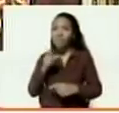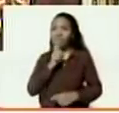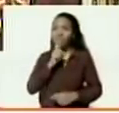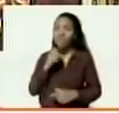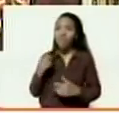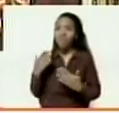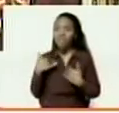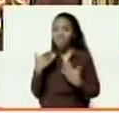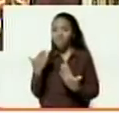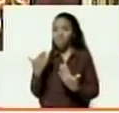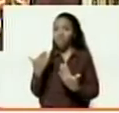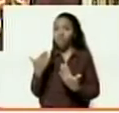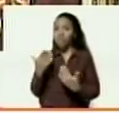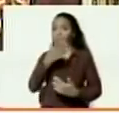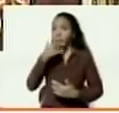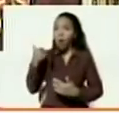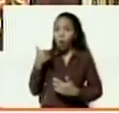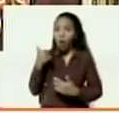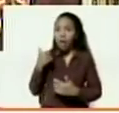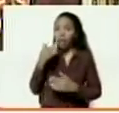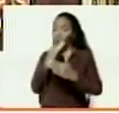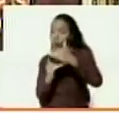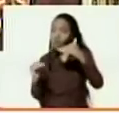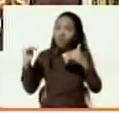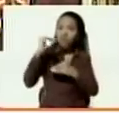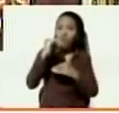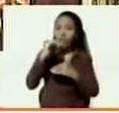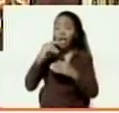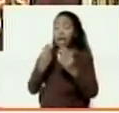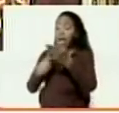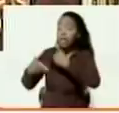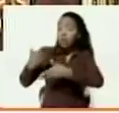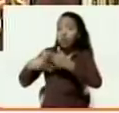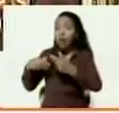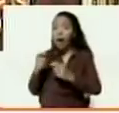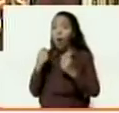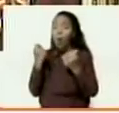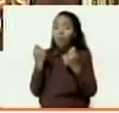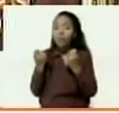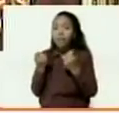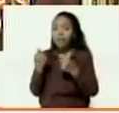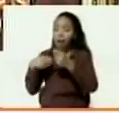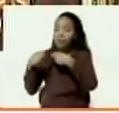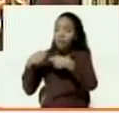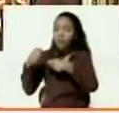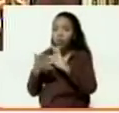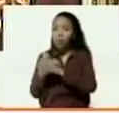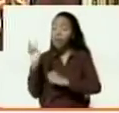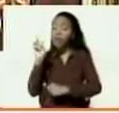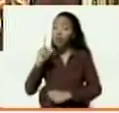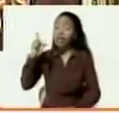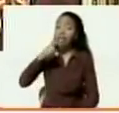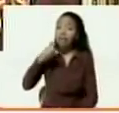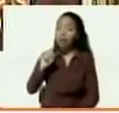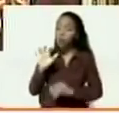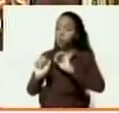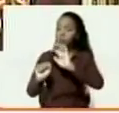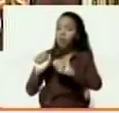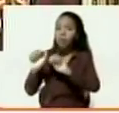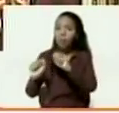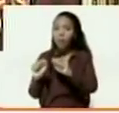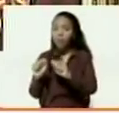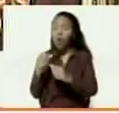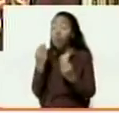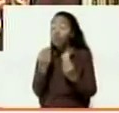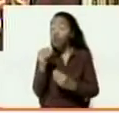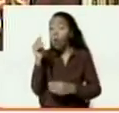mejoren y se vuelvan a elevar las relaciones comerciales. Venezuela necesita comprar de Brasil